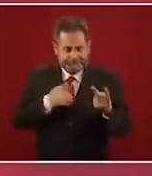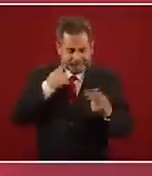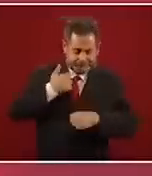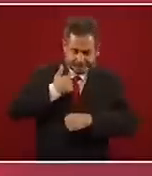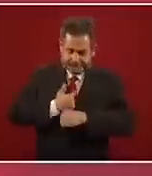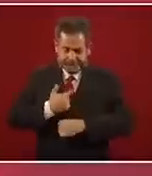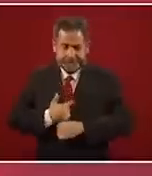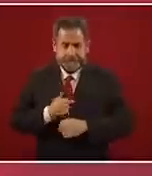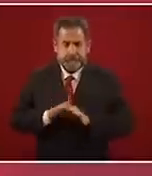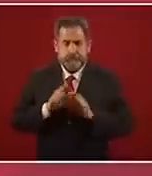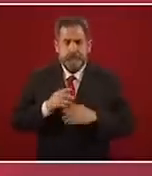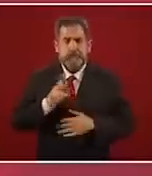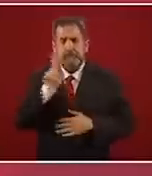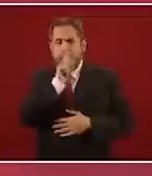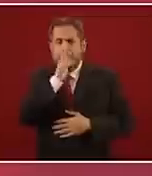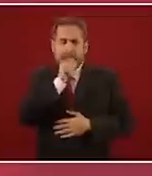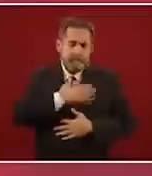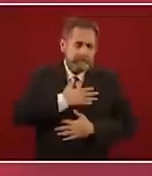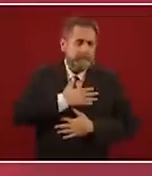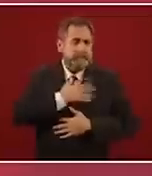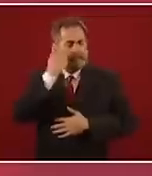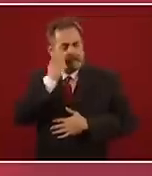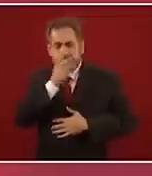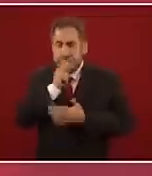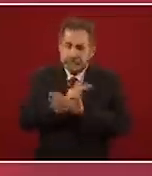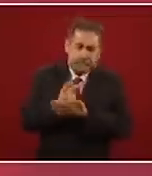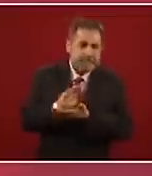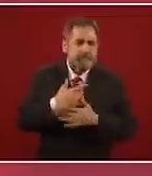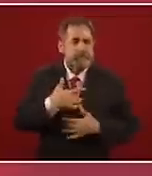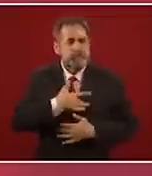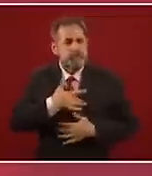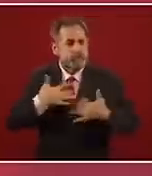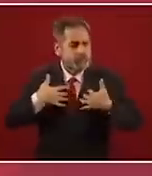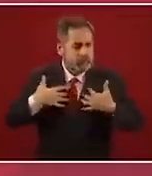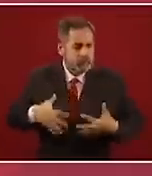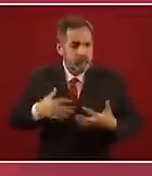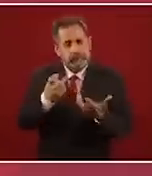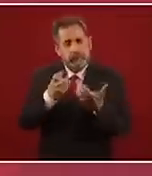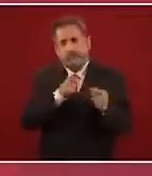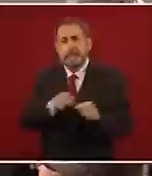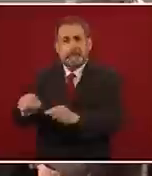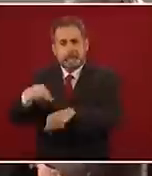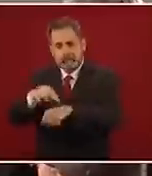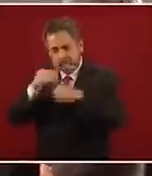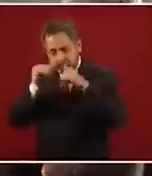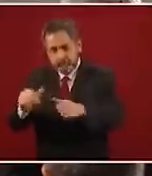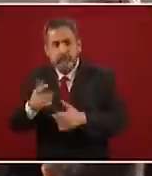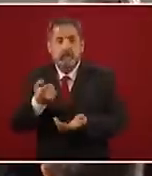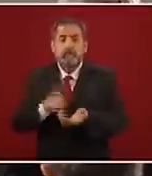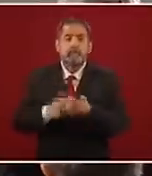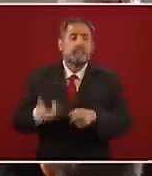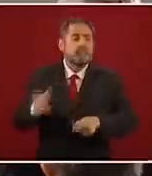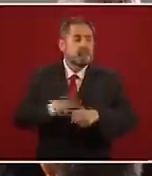de alerta, dificultad respiratoria, somnolencia, dolor de pecho, que necesitarían una atención avanzada, y dentro de hospitales